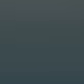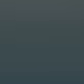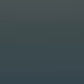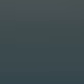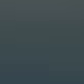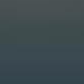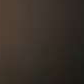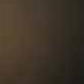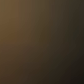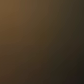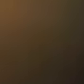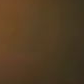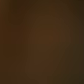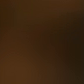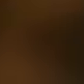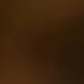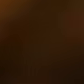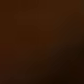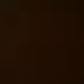7670-7004.